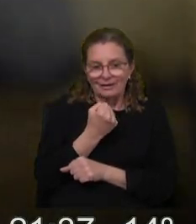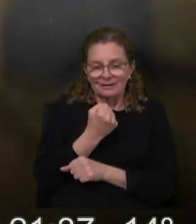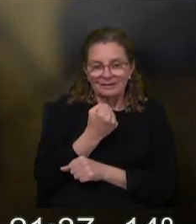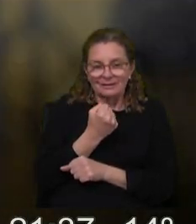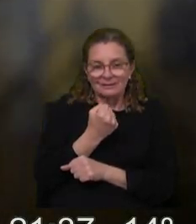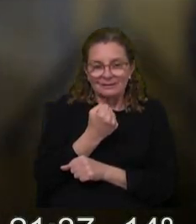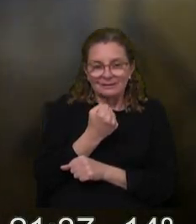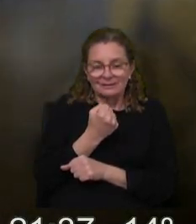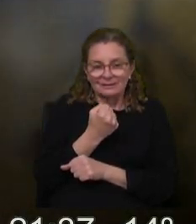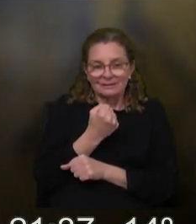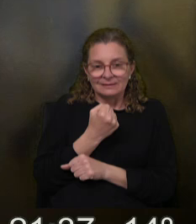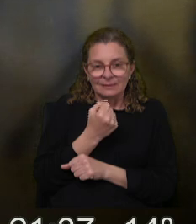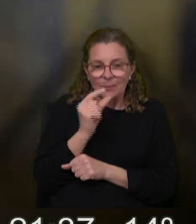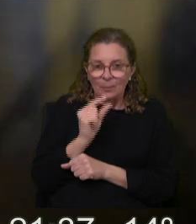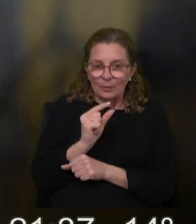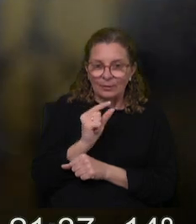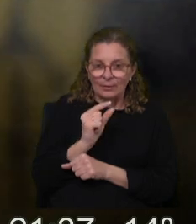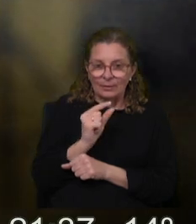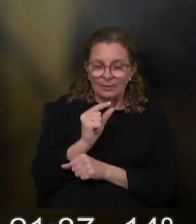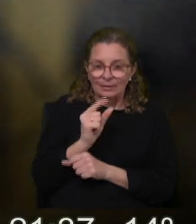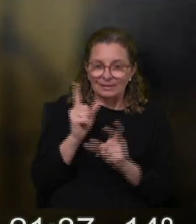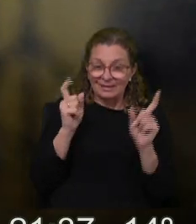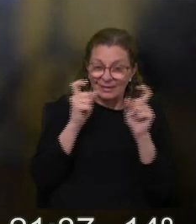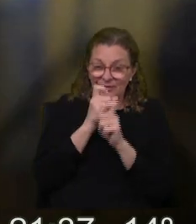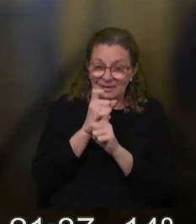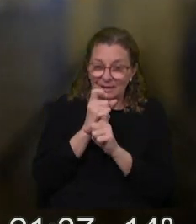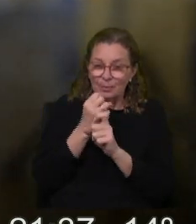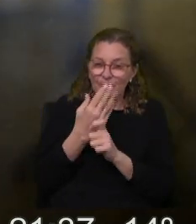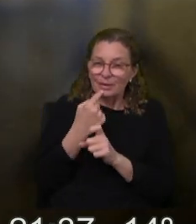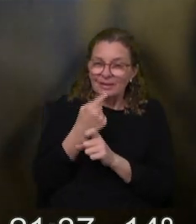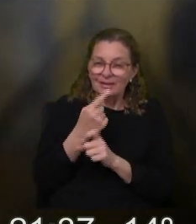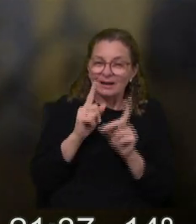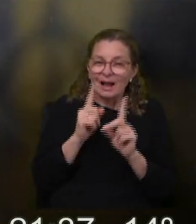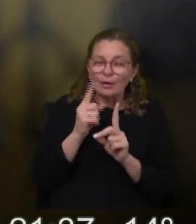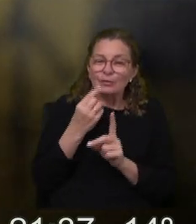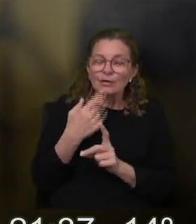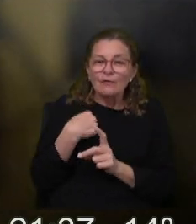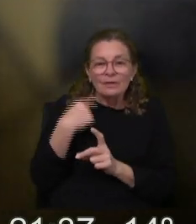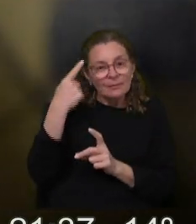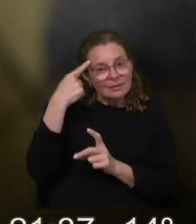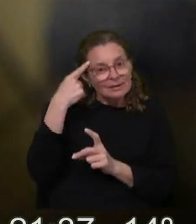te conquistó con su terror. Es un poco complejo ahí como decirle algo. En realidad yo